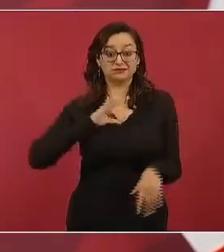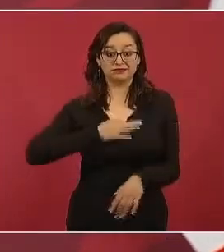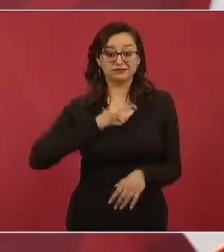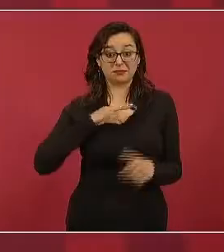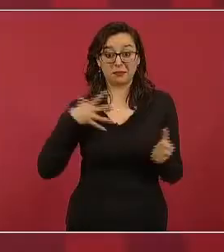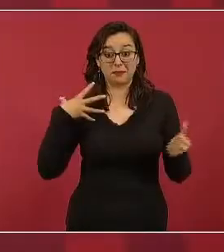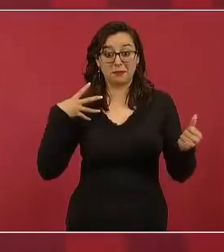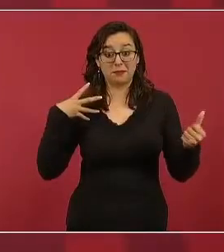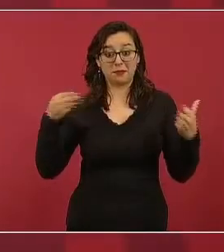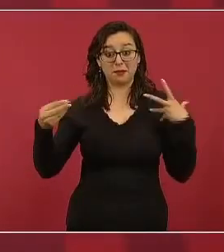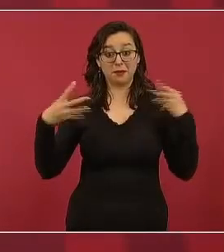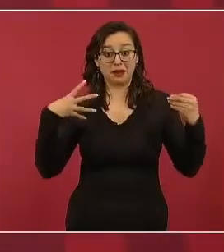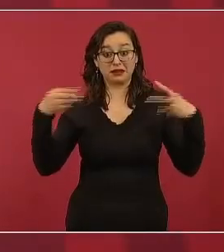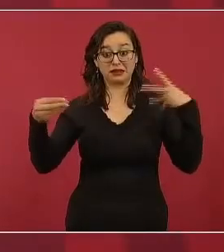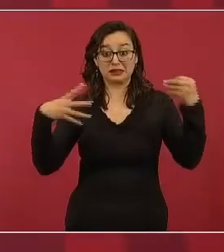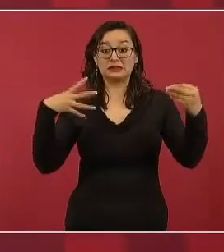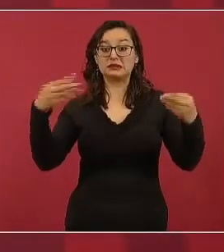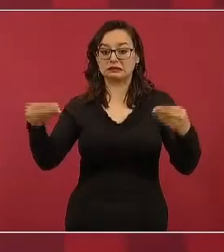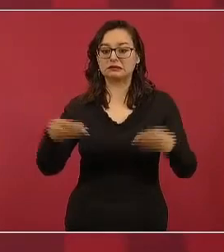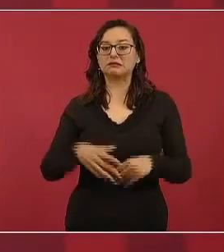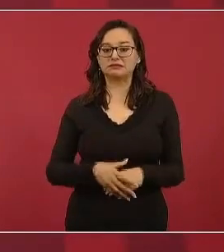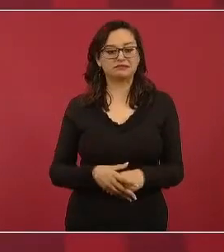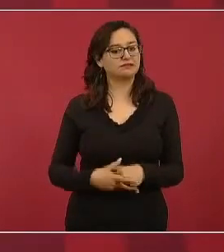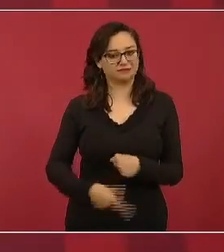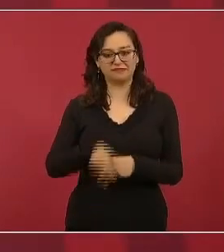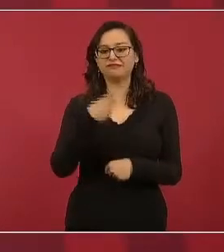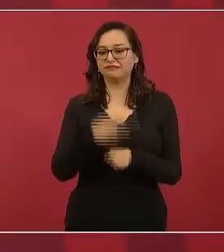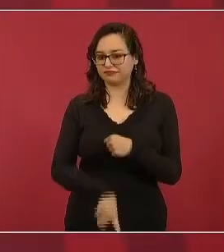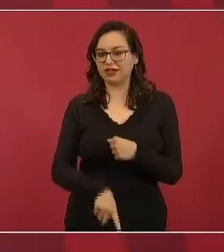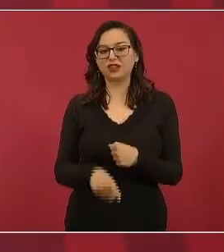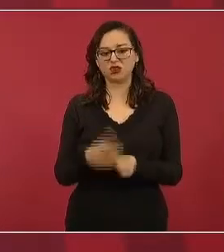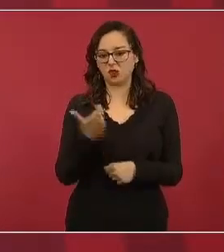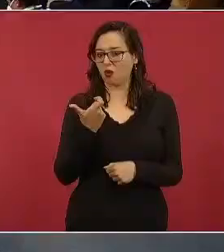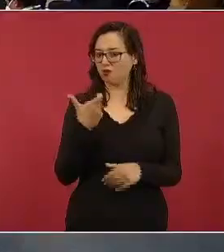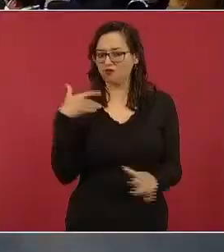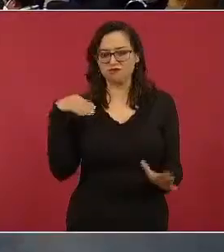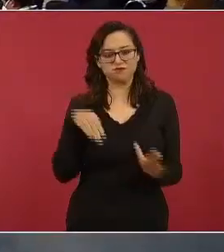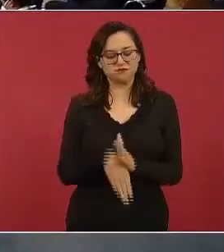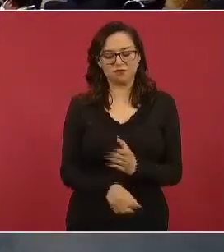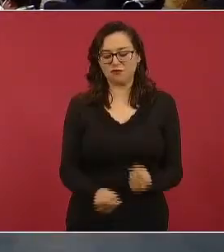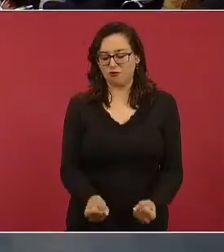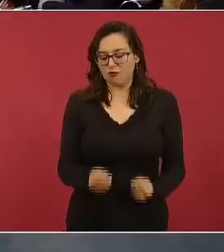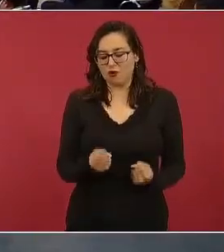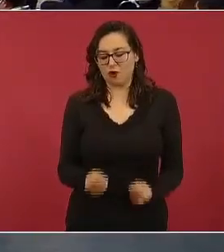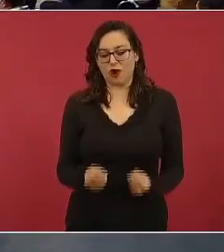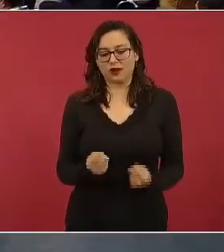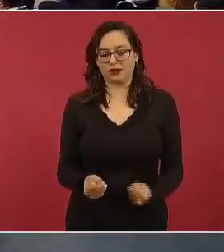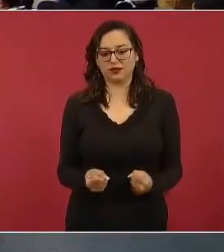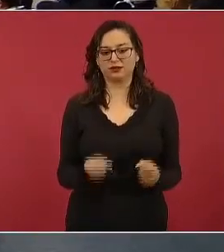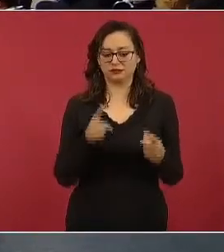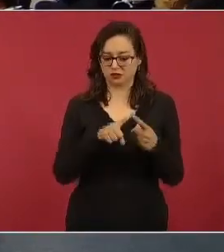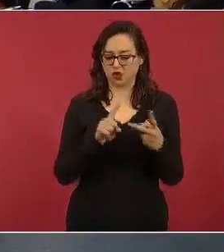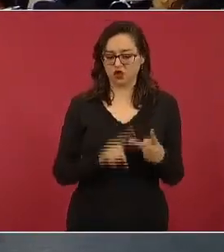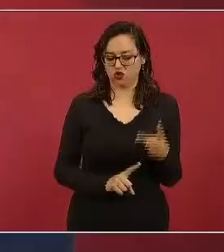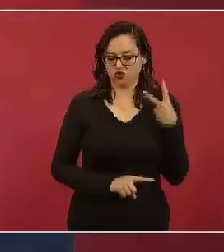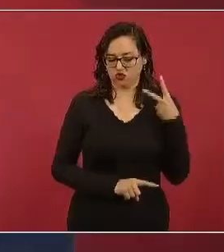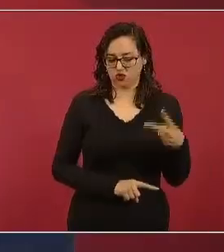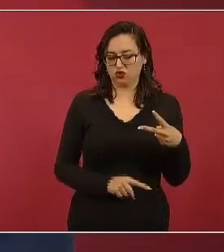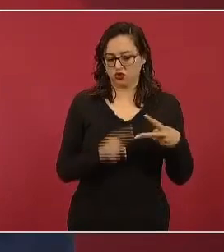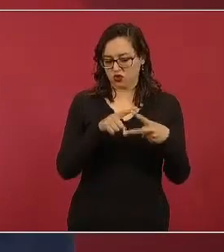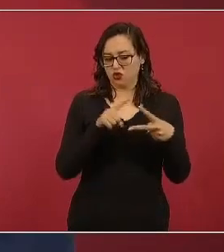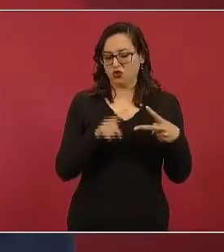pandemia que nos pegó muy fuerte. En los dos casos, inflación